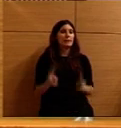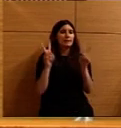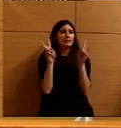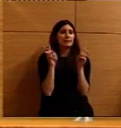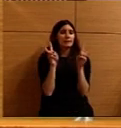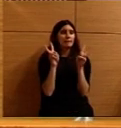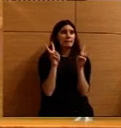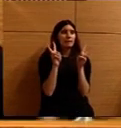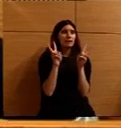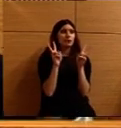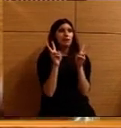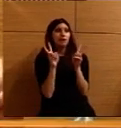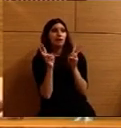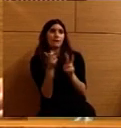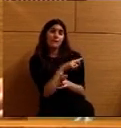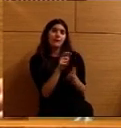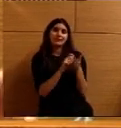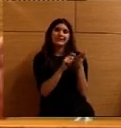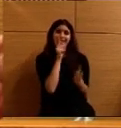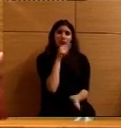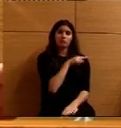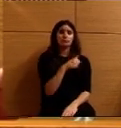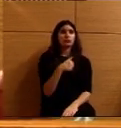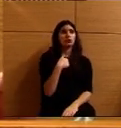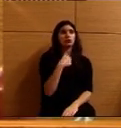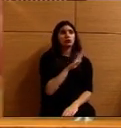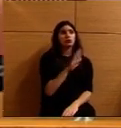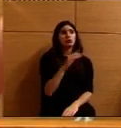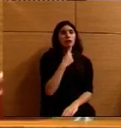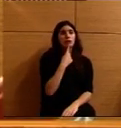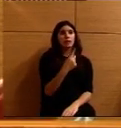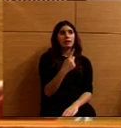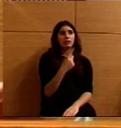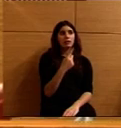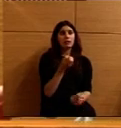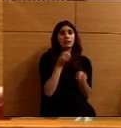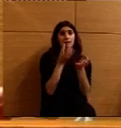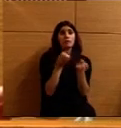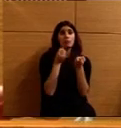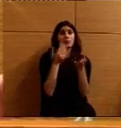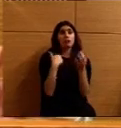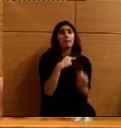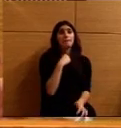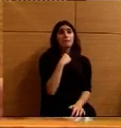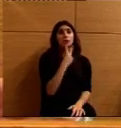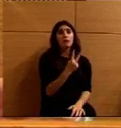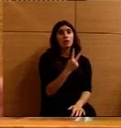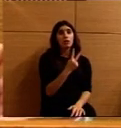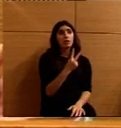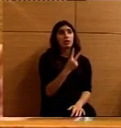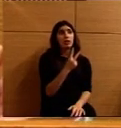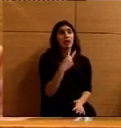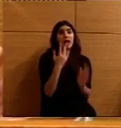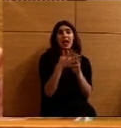Respecto a lo de la facultad del pleno, que hable el secretario si quiere, yo solamente supongo que le habrá informado su portavoz.